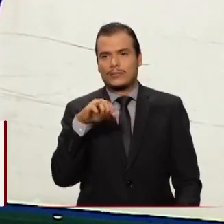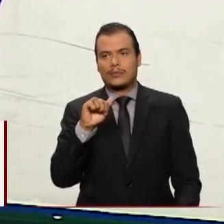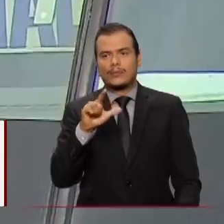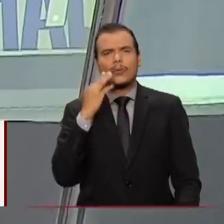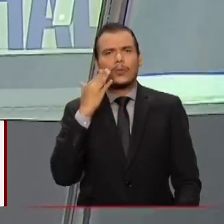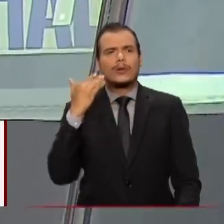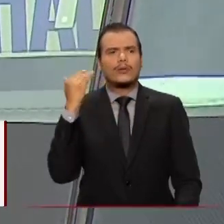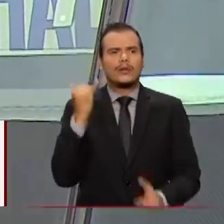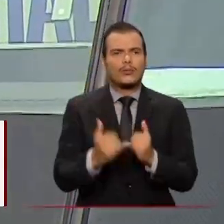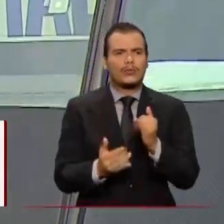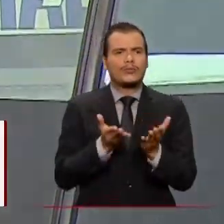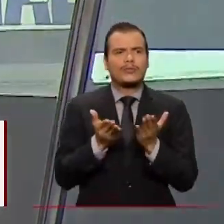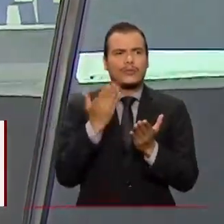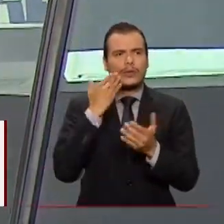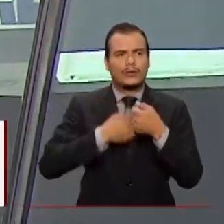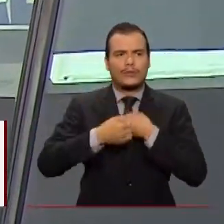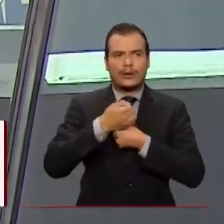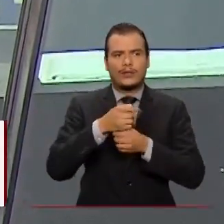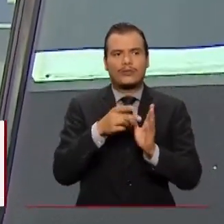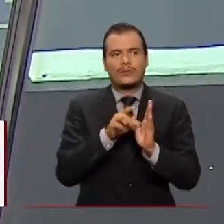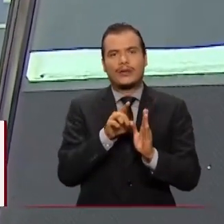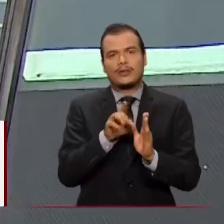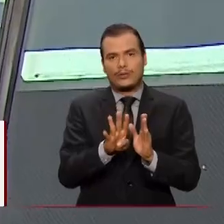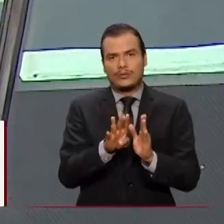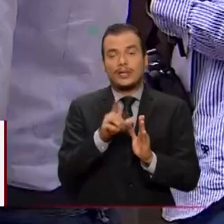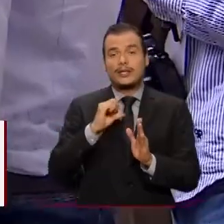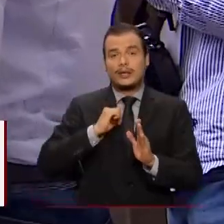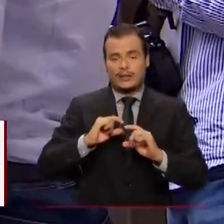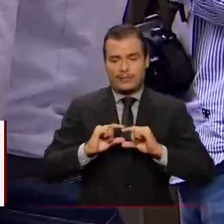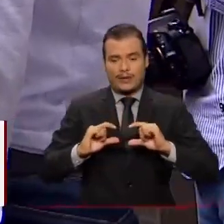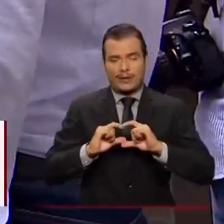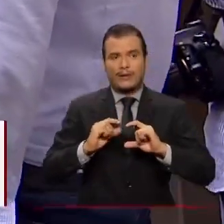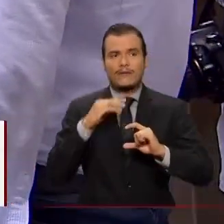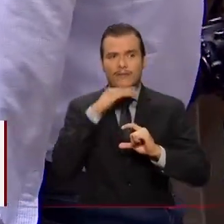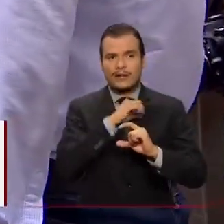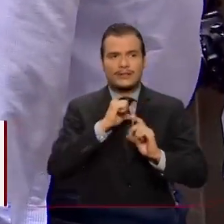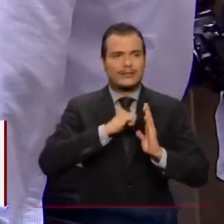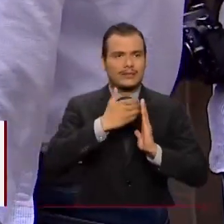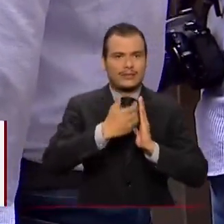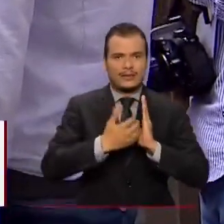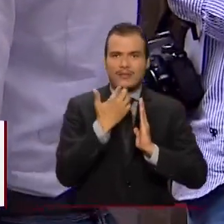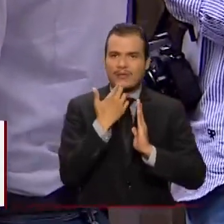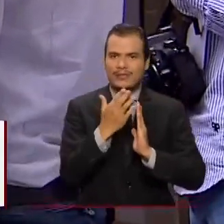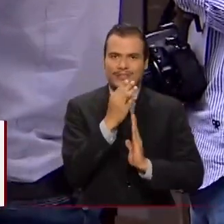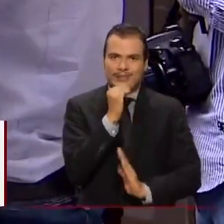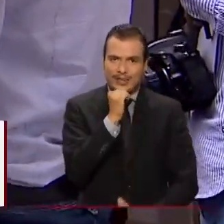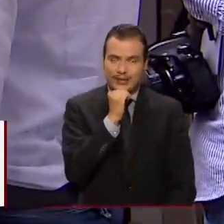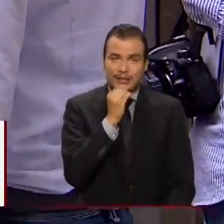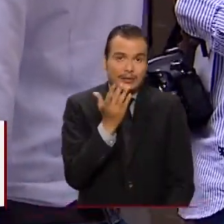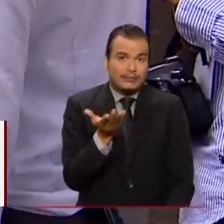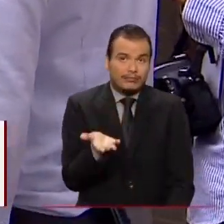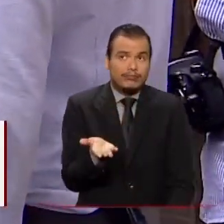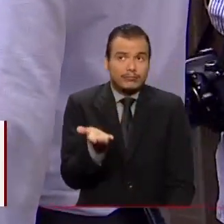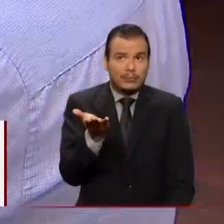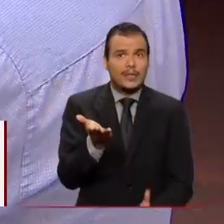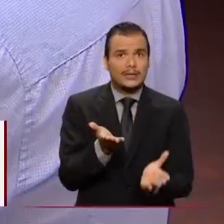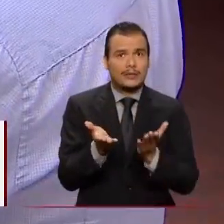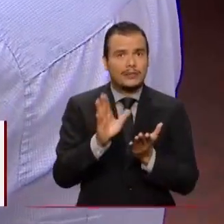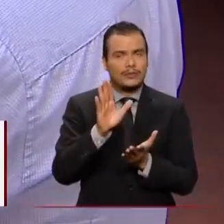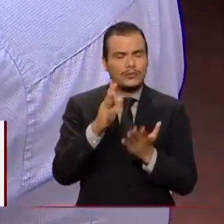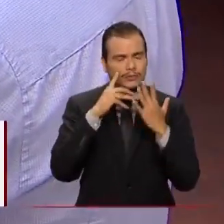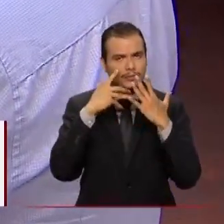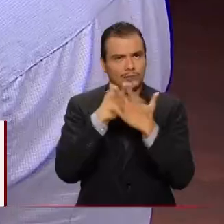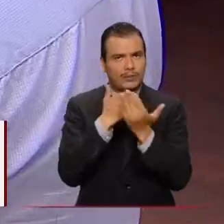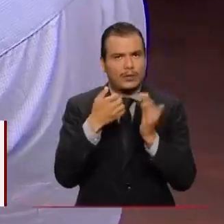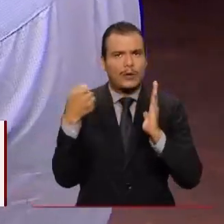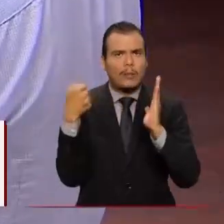de seguros y, como si fuera poco, portaba una placa falsa. Por todo esto, el personero Gerardo Mendoza anunció una investigación que permita establecer si